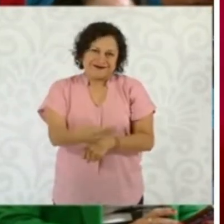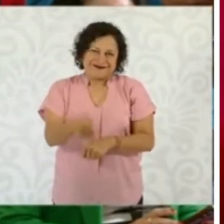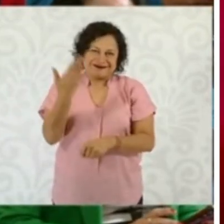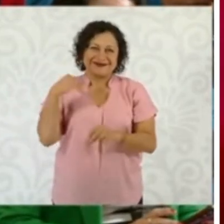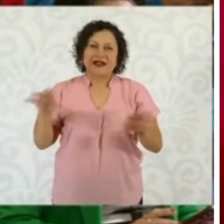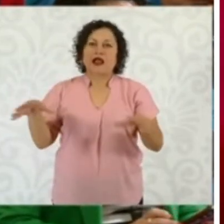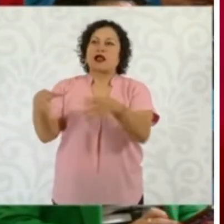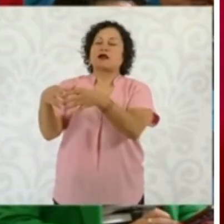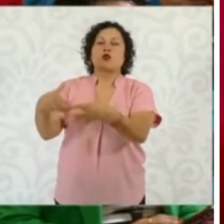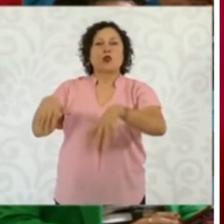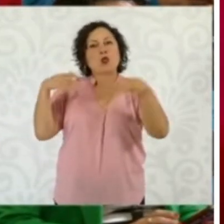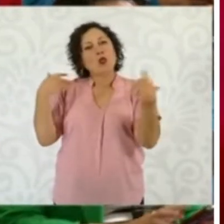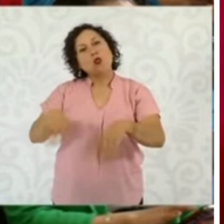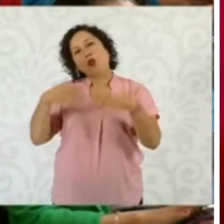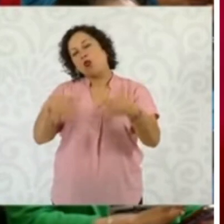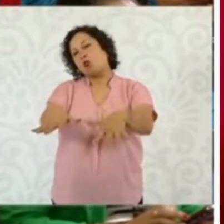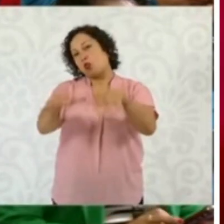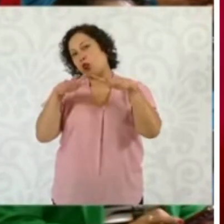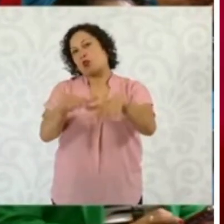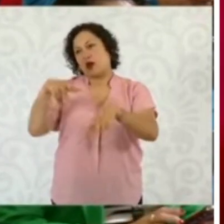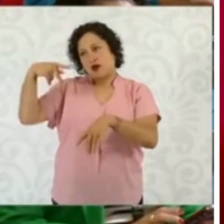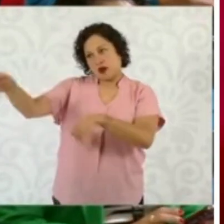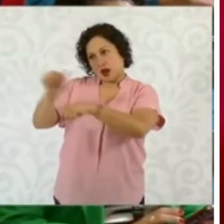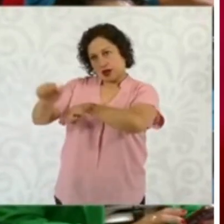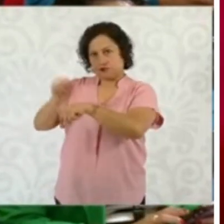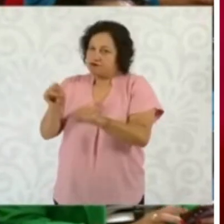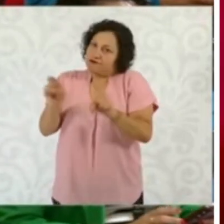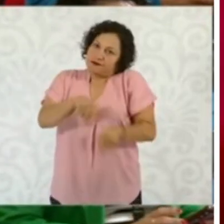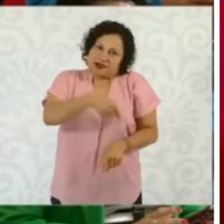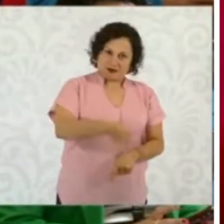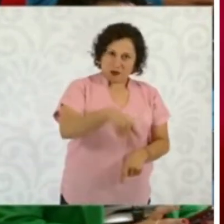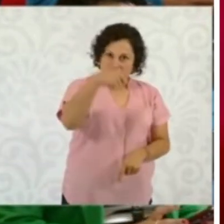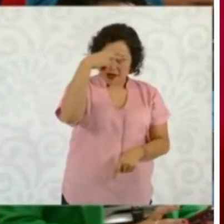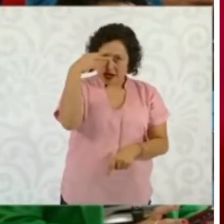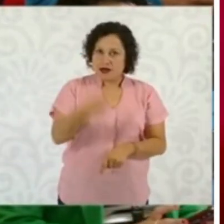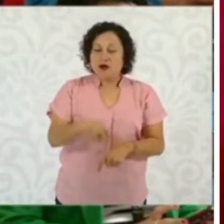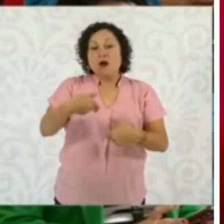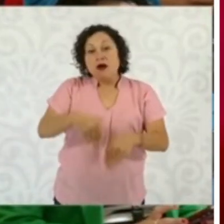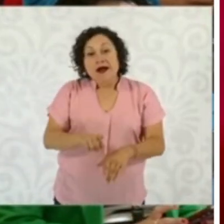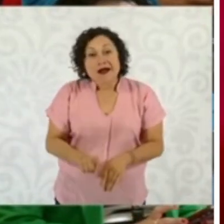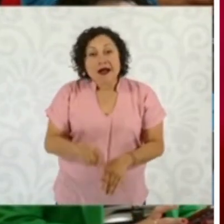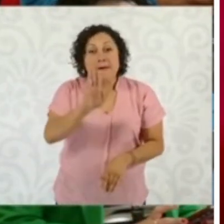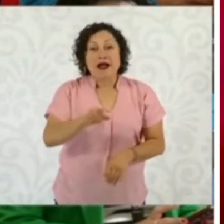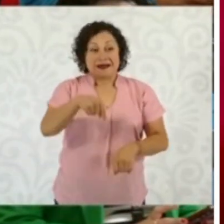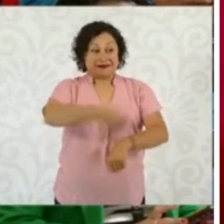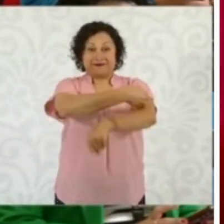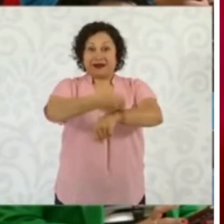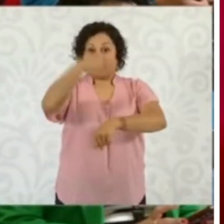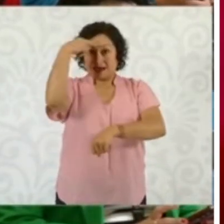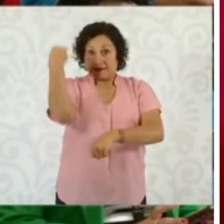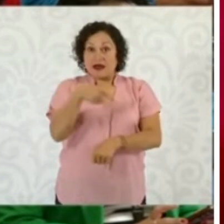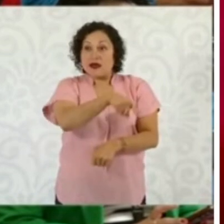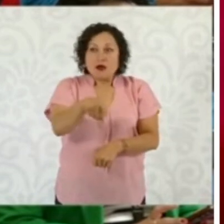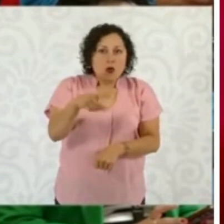para el patrimonio, pues también de los argentinos, pero también de los mexicanos. Y resulta que una familia mexicana tiene una obra